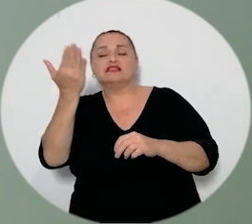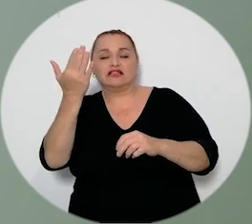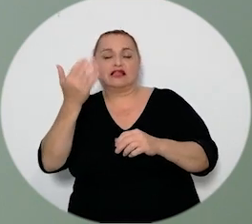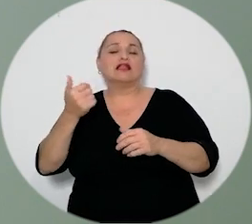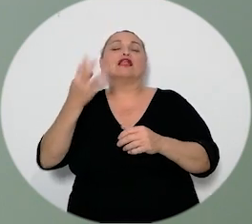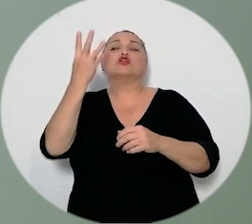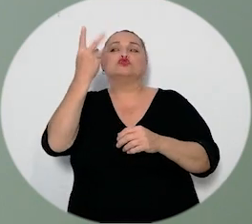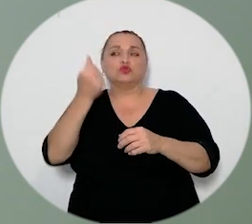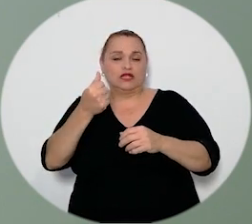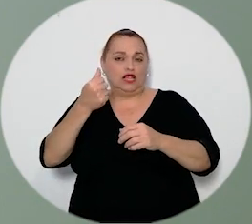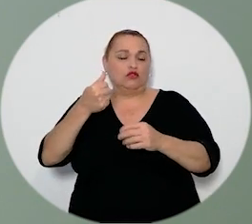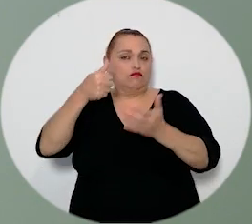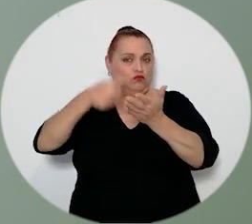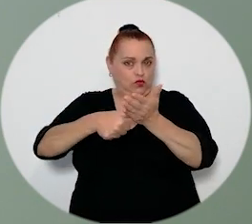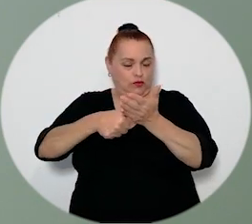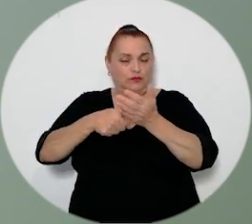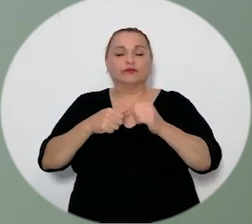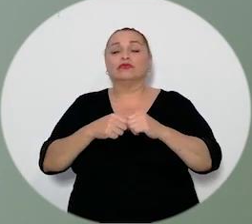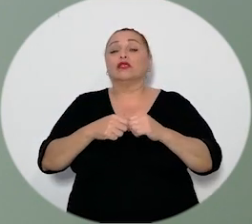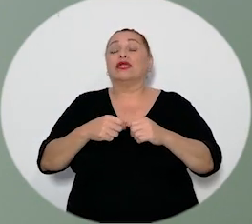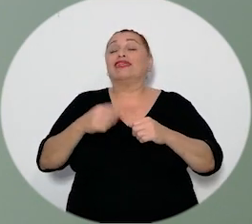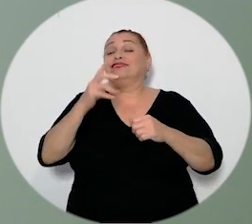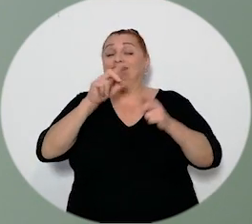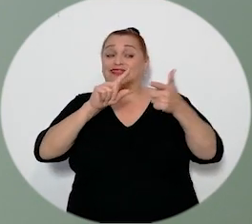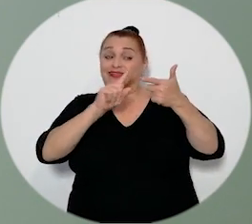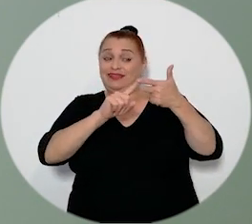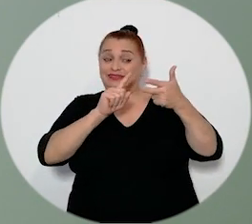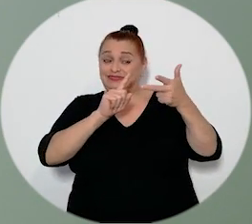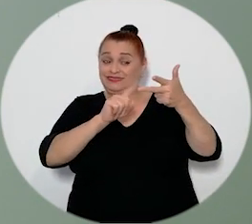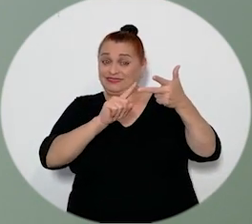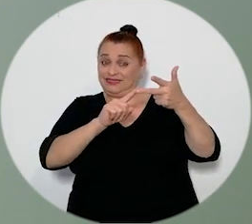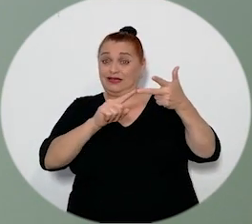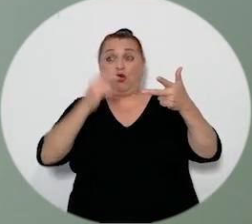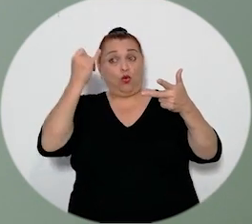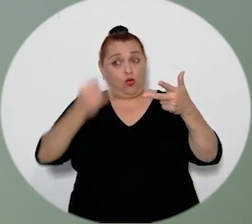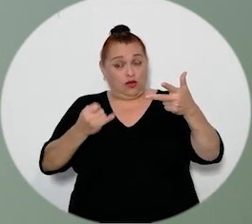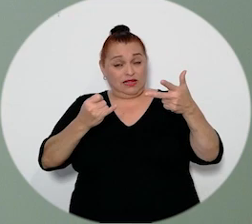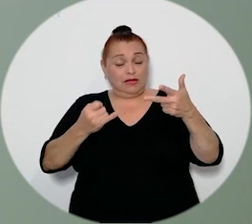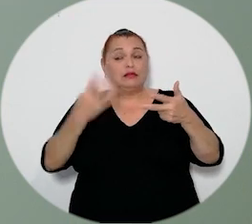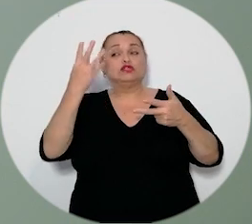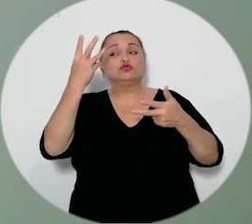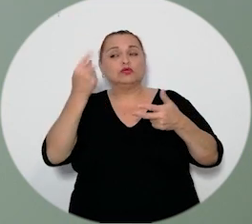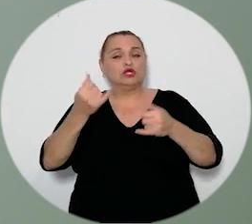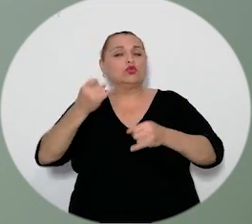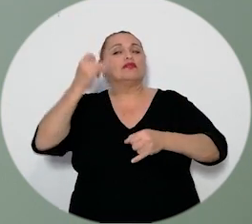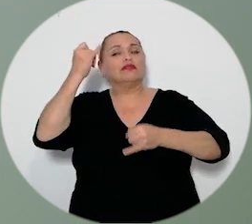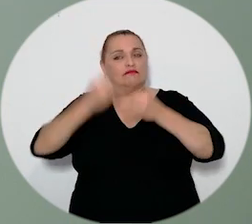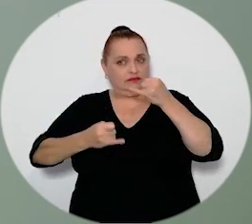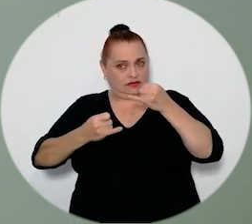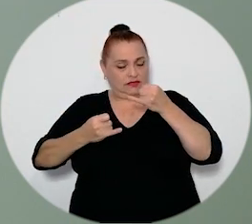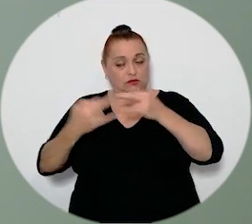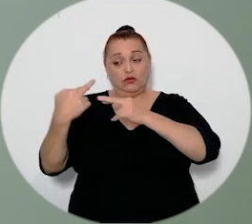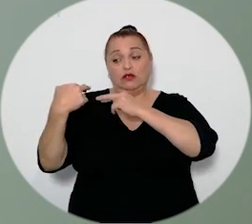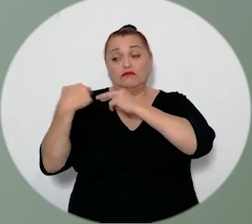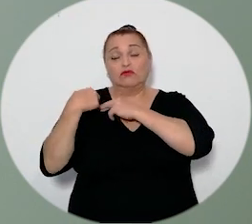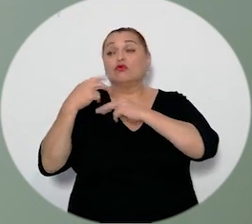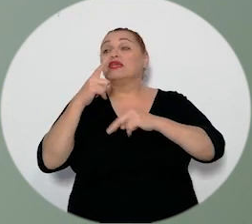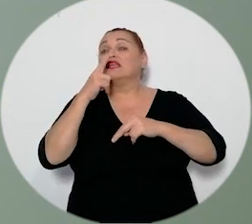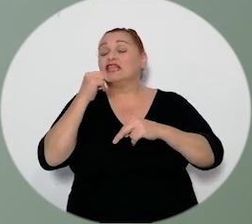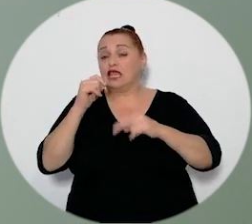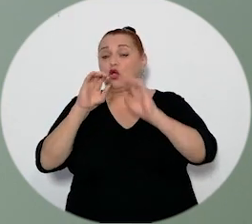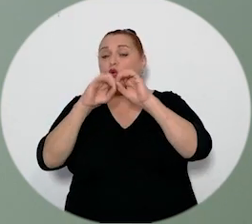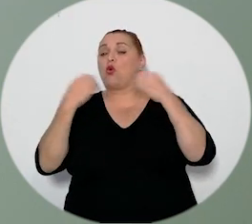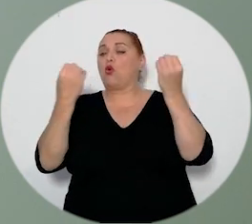escrutinio definitivo. La tercera y última de las etapas es la de justamente el escrutinio definitivo, que está a cargo de los